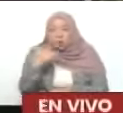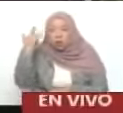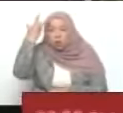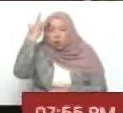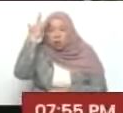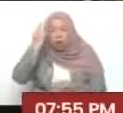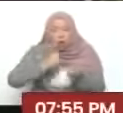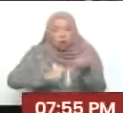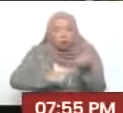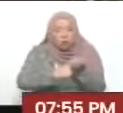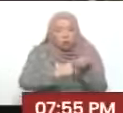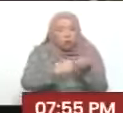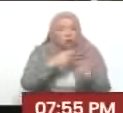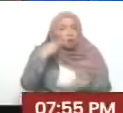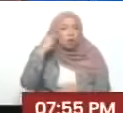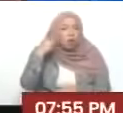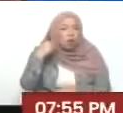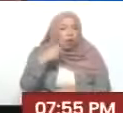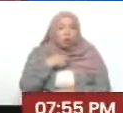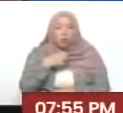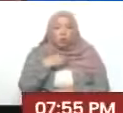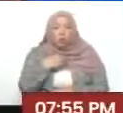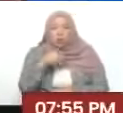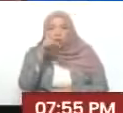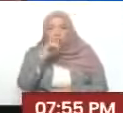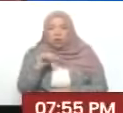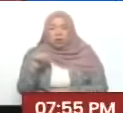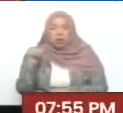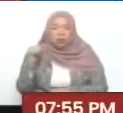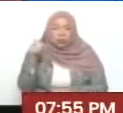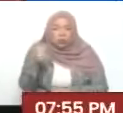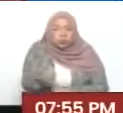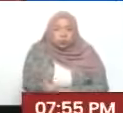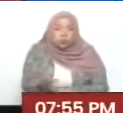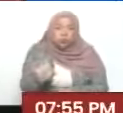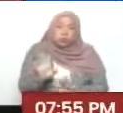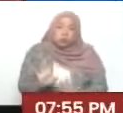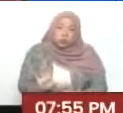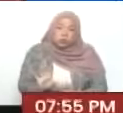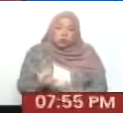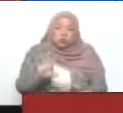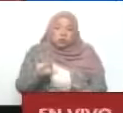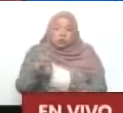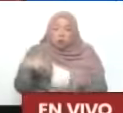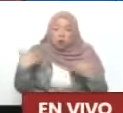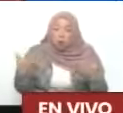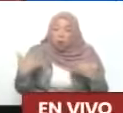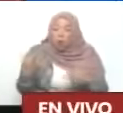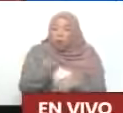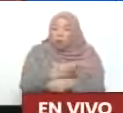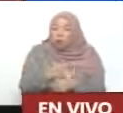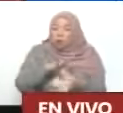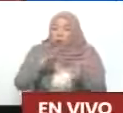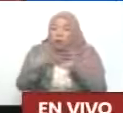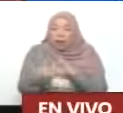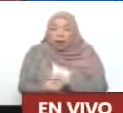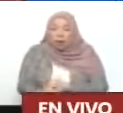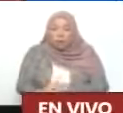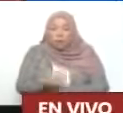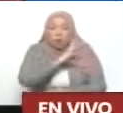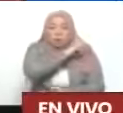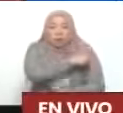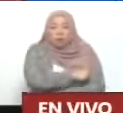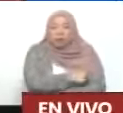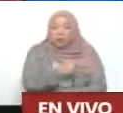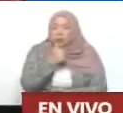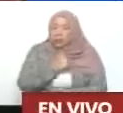a los negros. Yo creo que hay que darle tiempo al tiempo. Esos tiempos van a venir, estoy seguro. Pues yo no aguanto